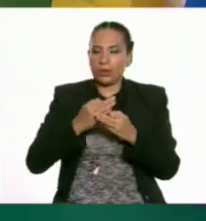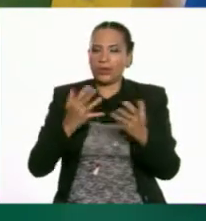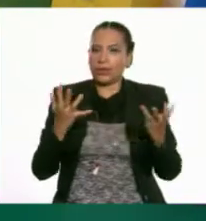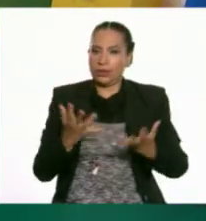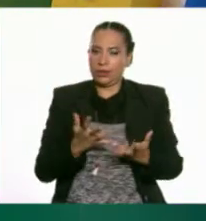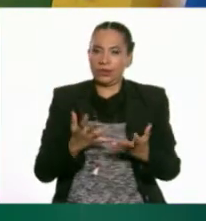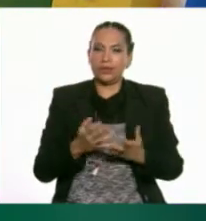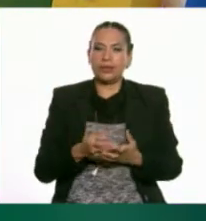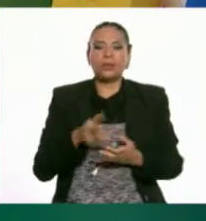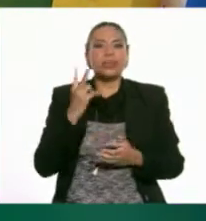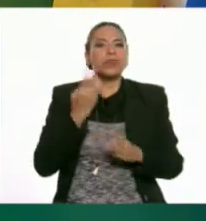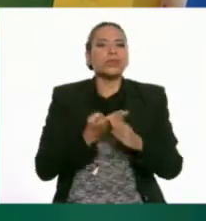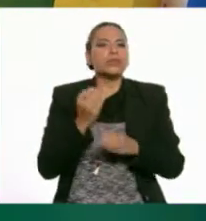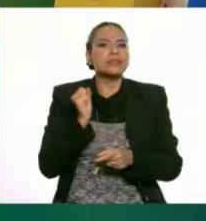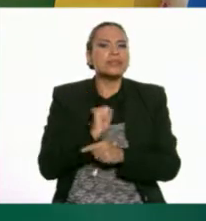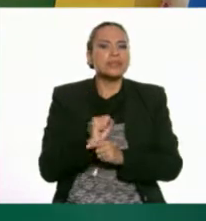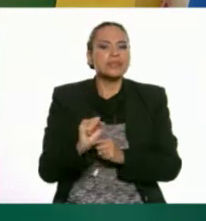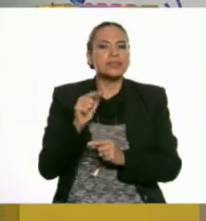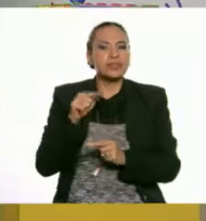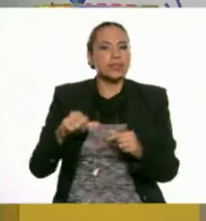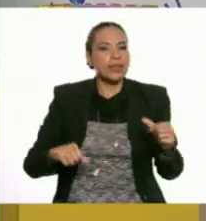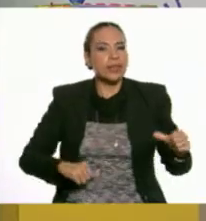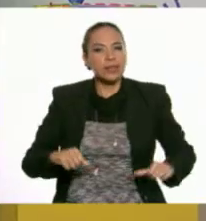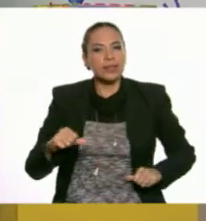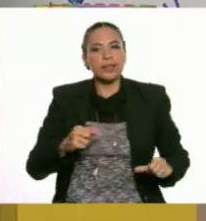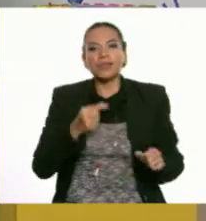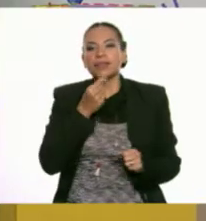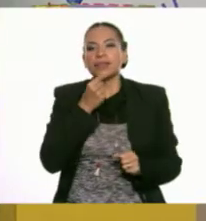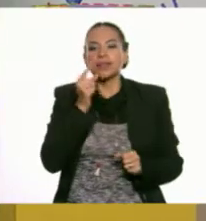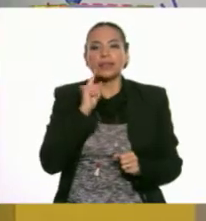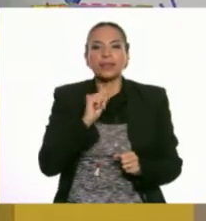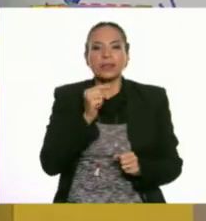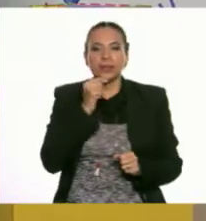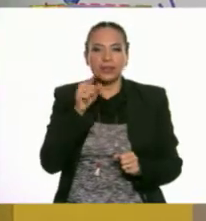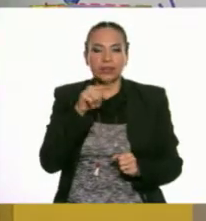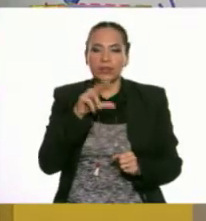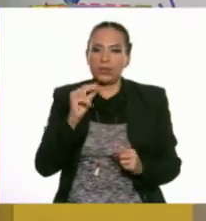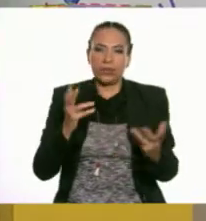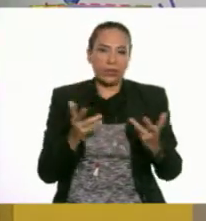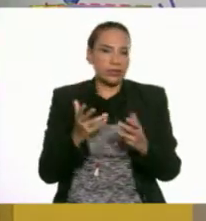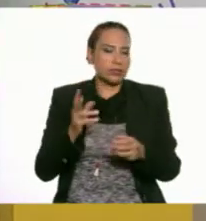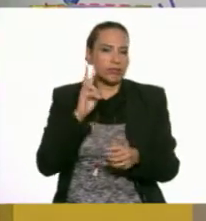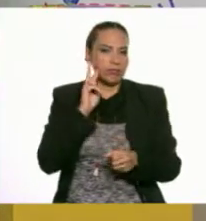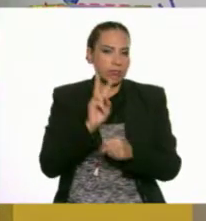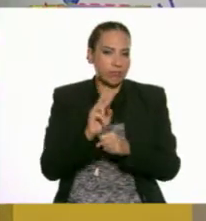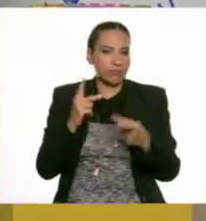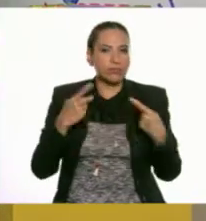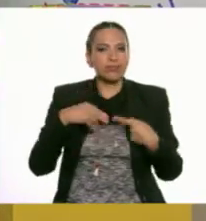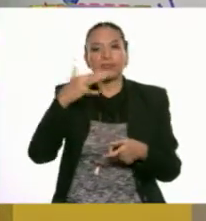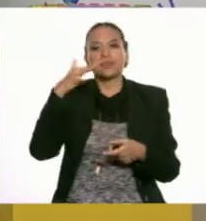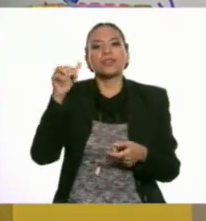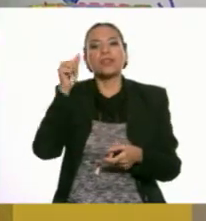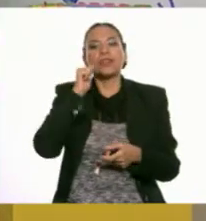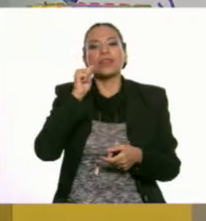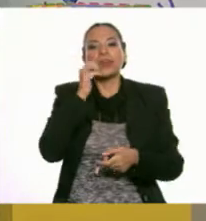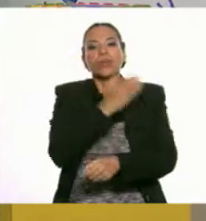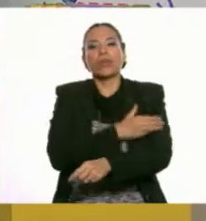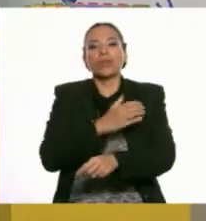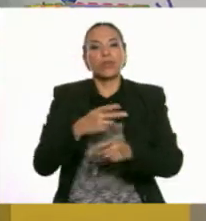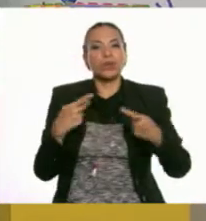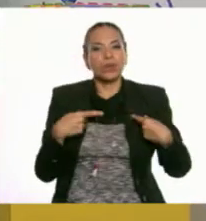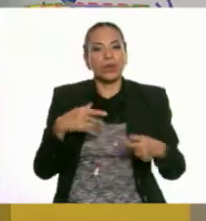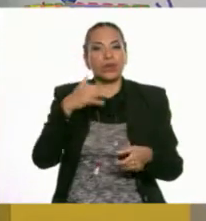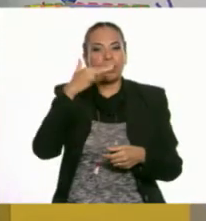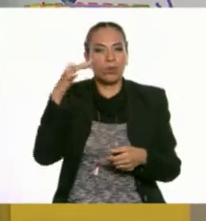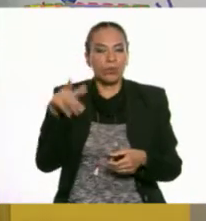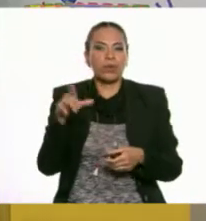hacerlo. Es muy sencillo, pero estas actividades, niñas y niños, no las hagan sin supervisión de un adulto. Siempre en compañía de un adulto y que el